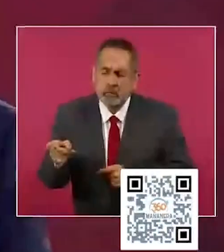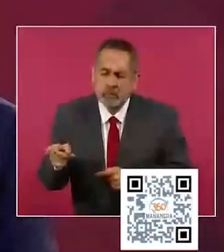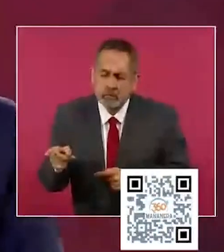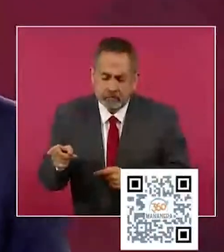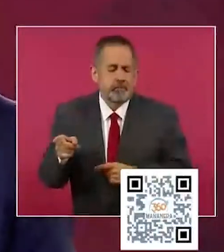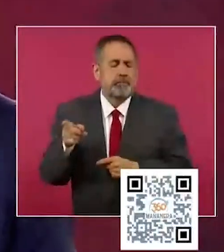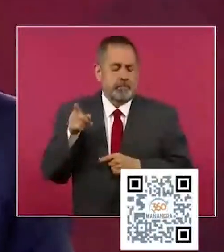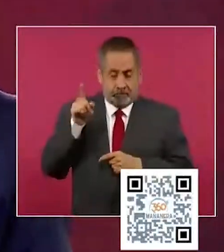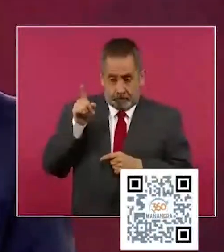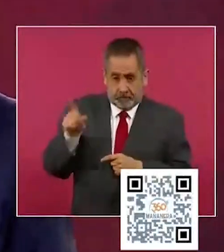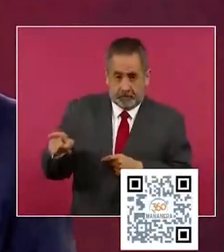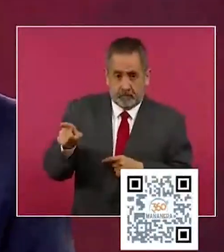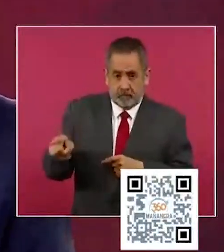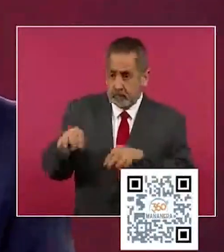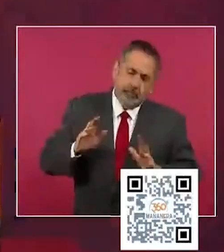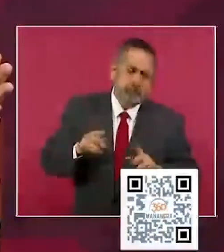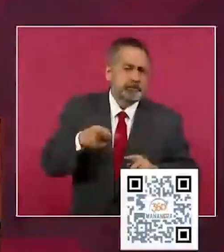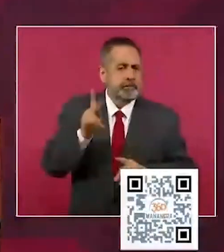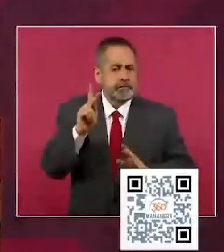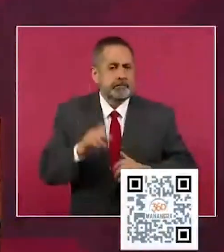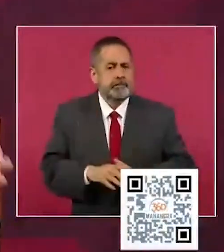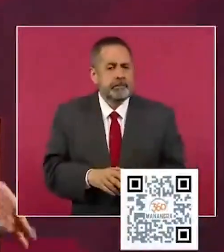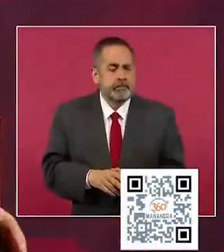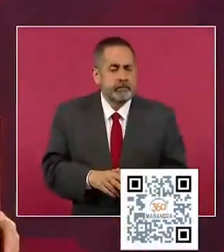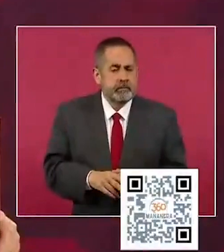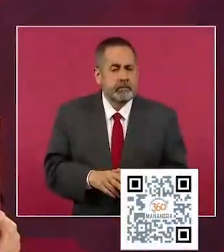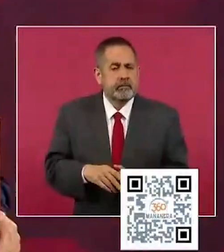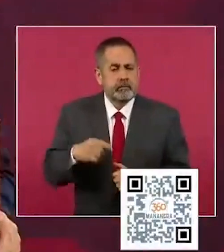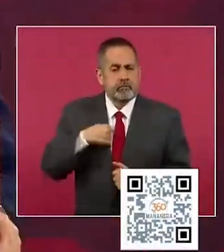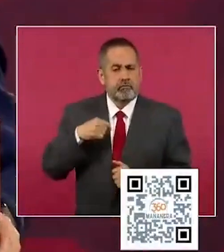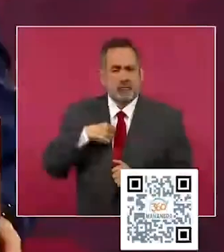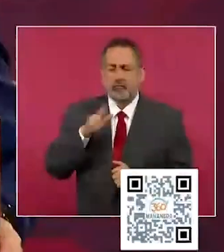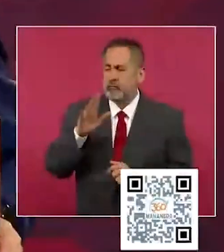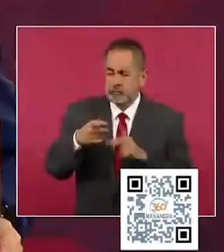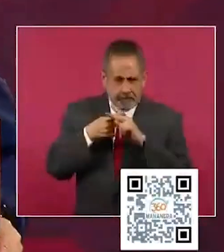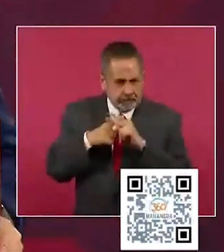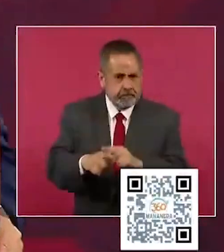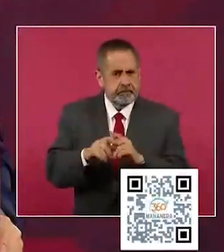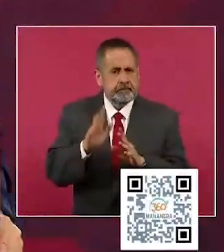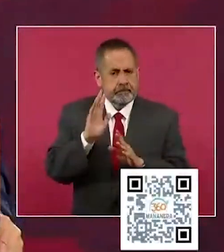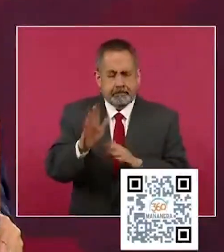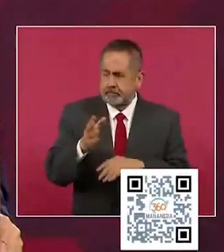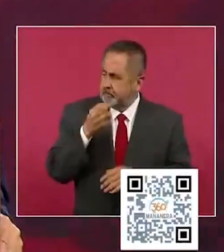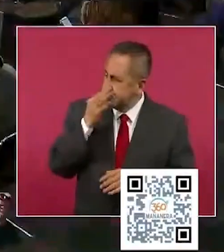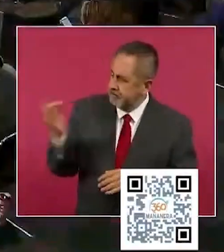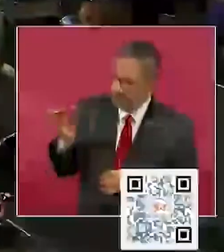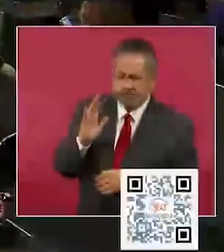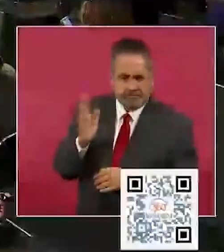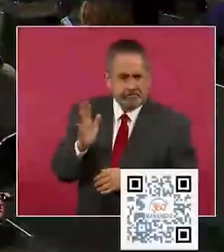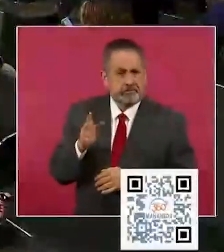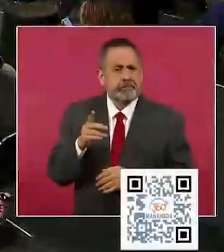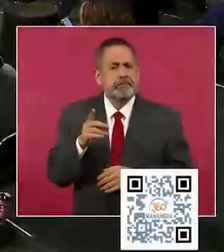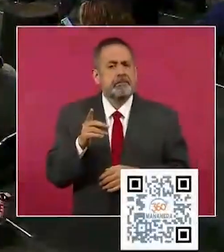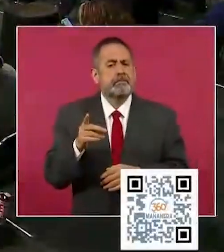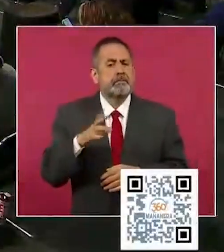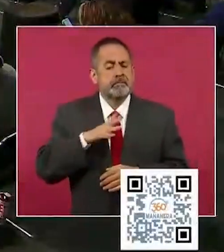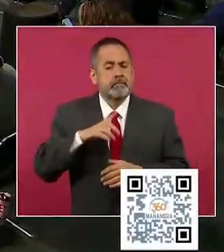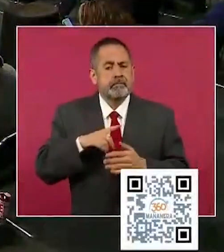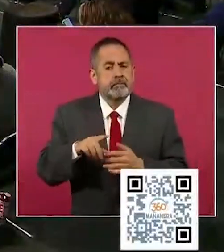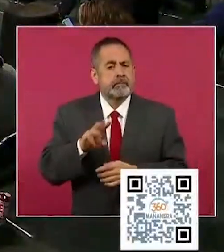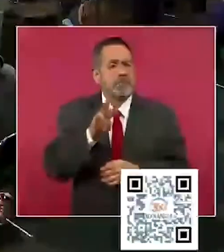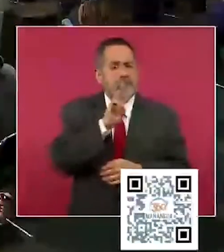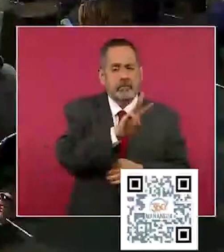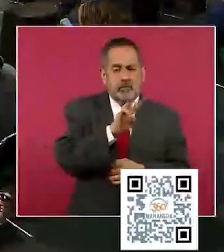han trabajadores operativos pusimos ya en funciones su presidente una